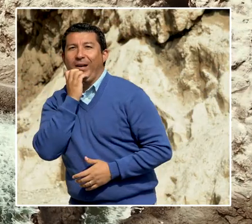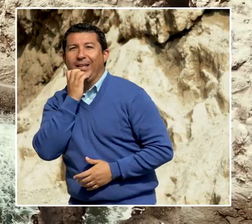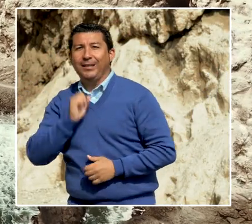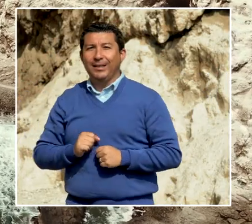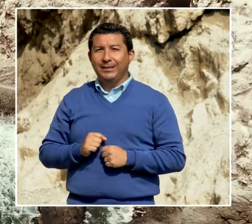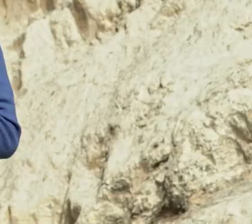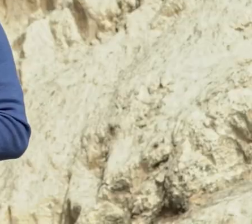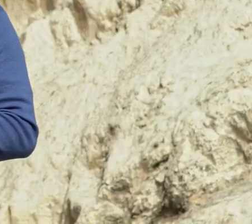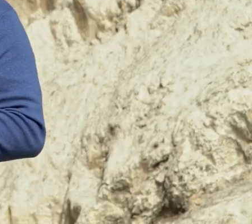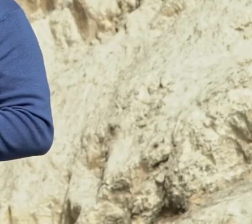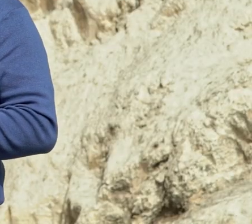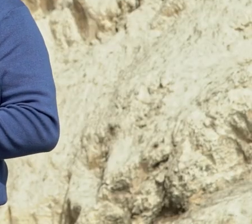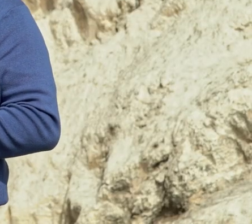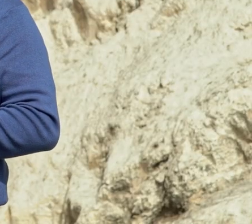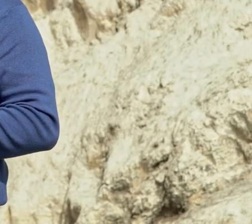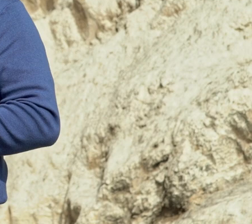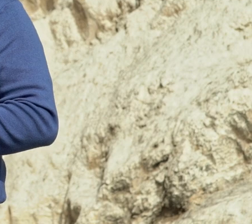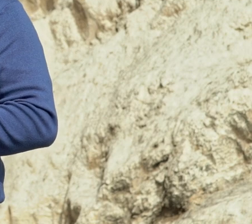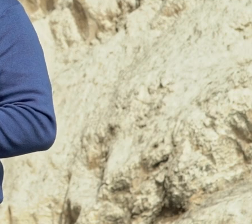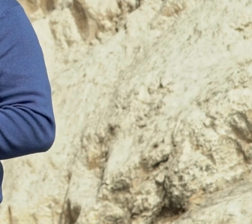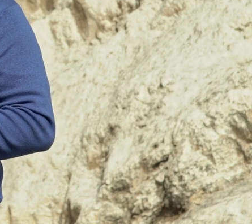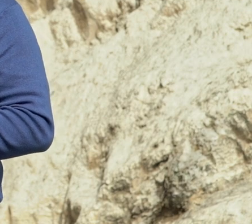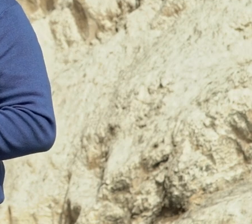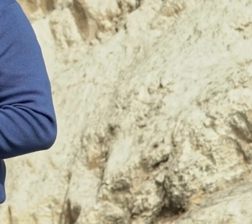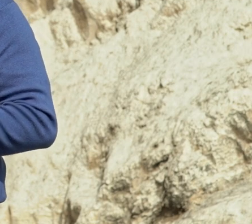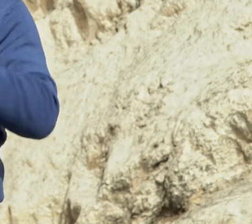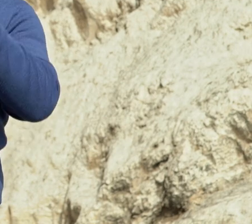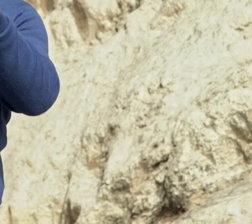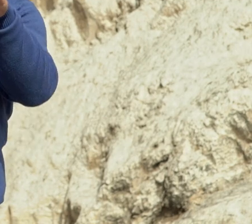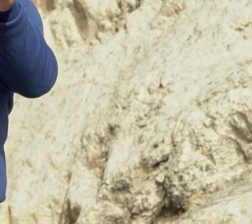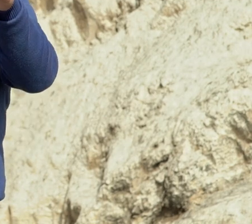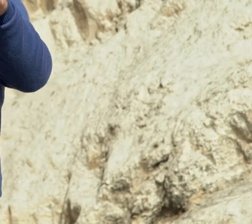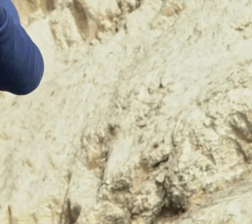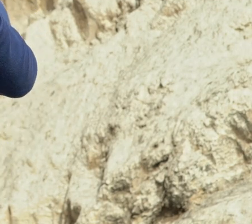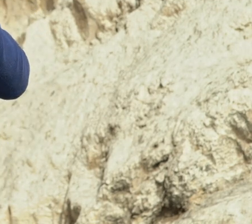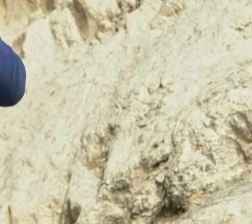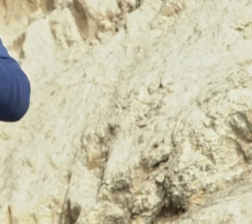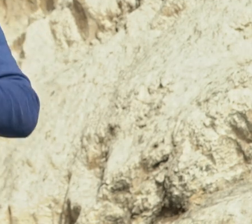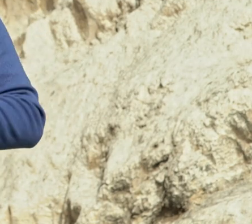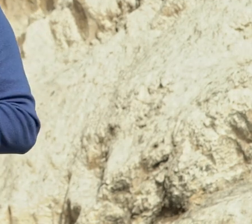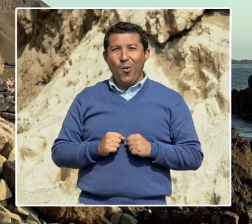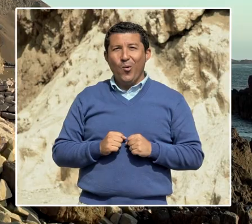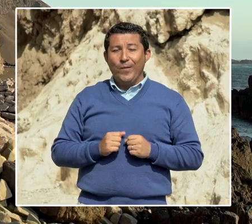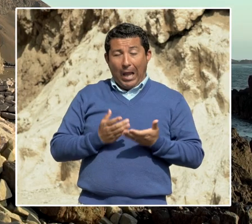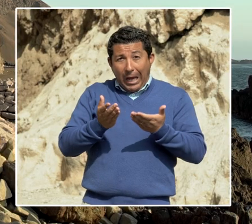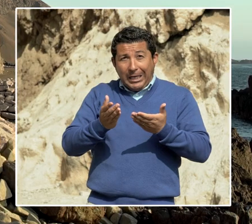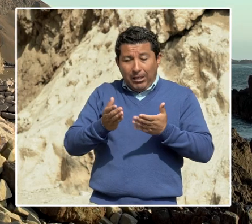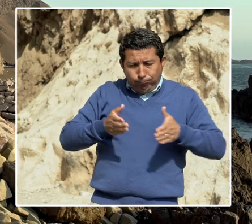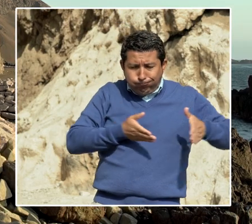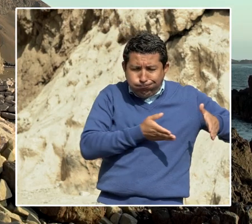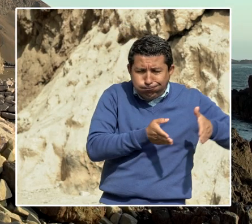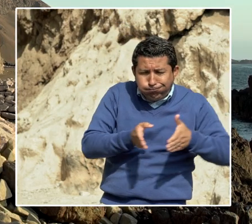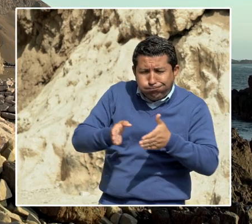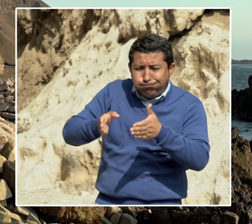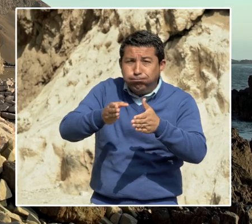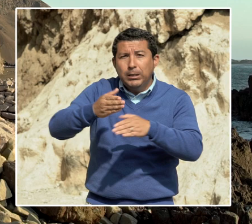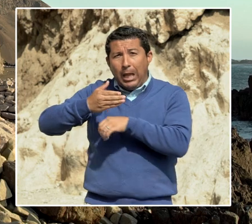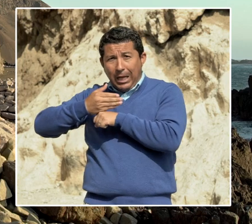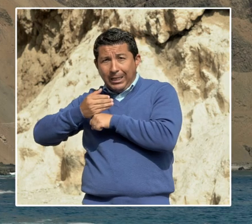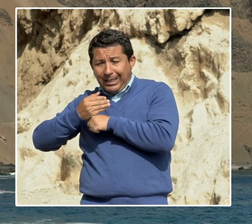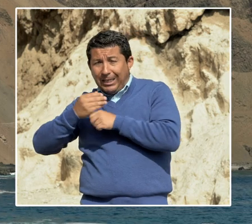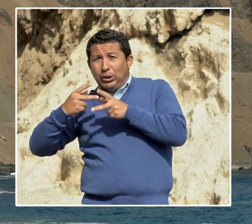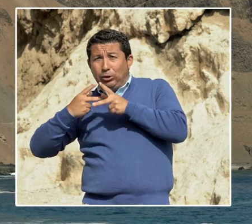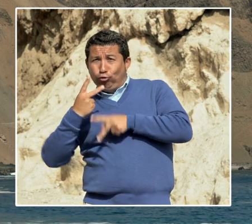extiende hasta la región de antofagasta cruzando todo el desierto de atacama por este mismo sendero